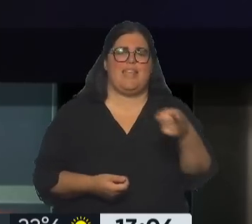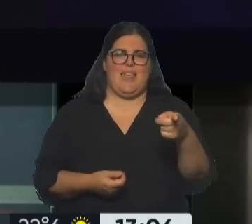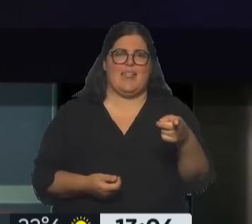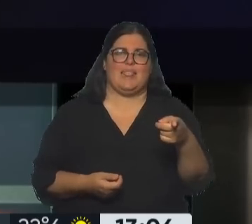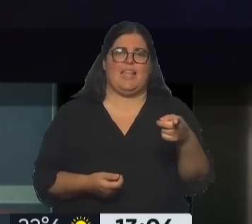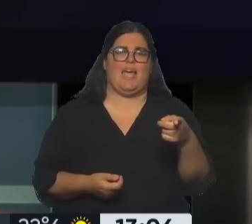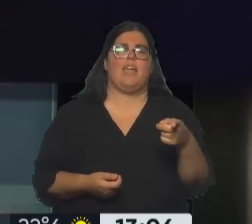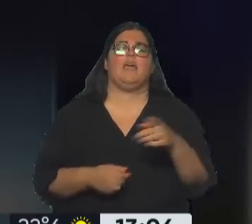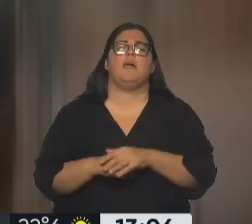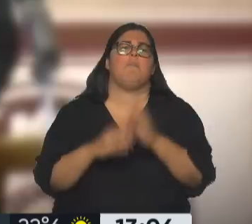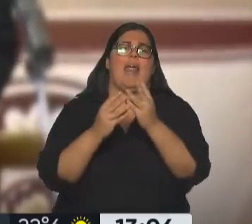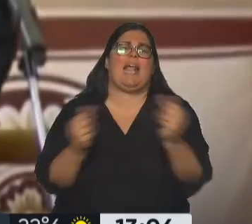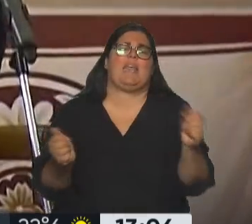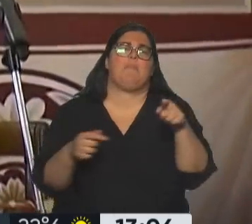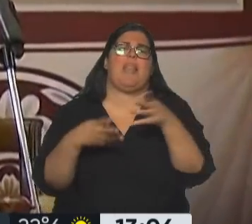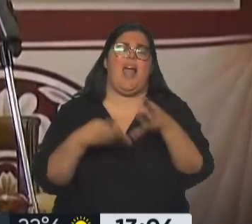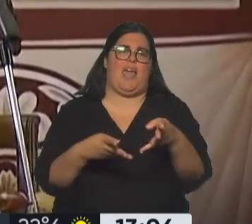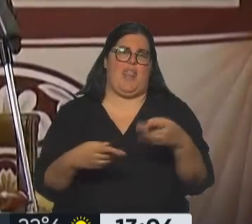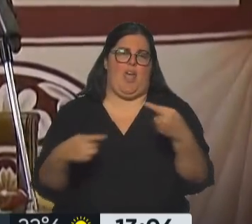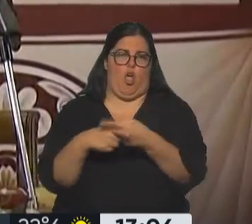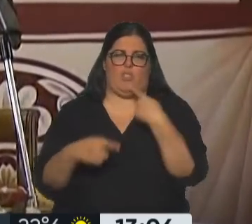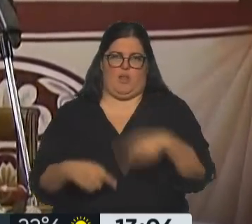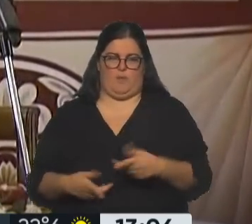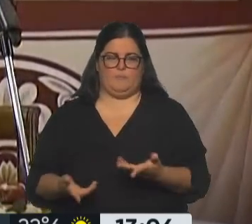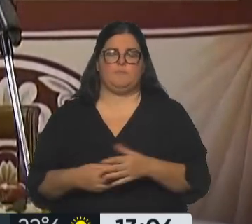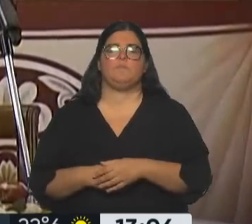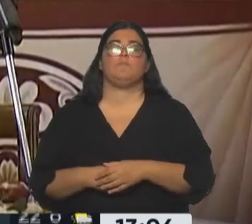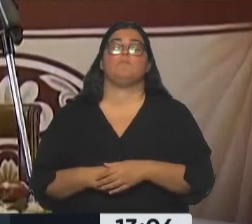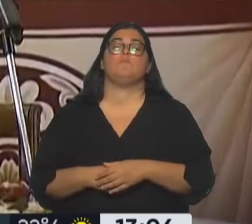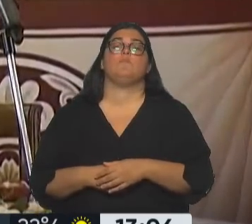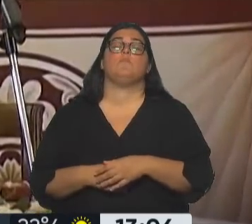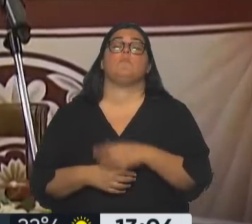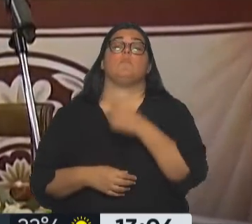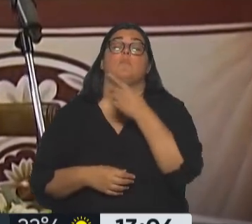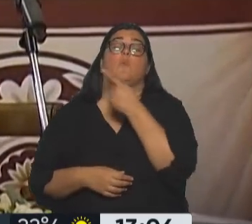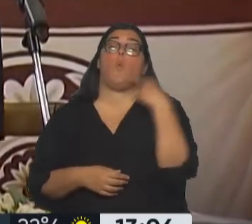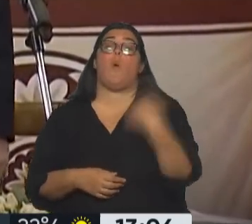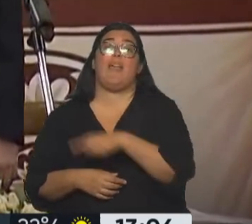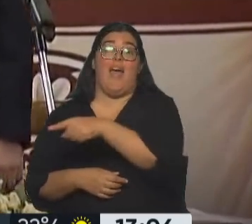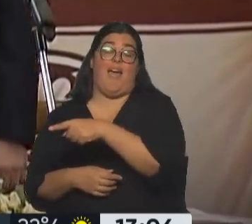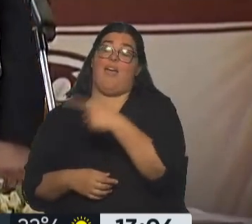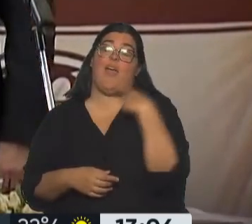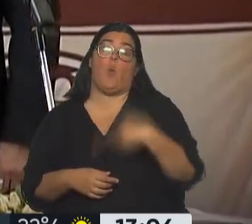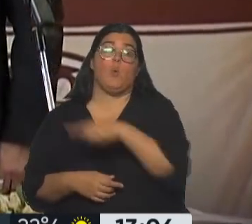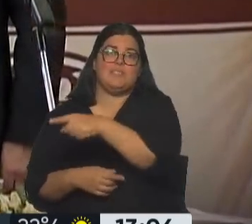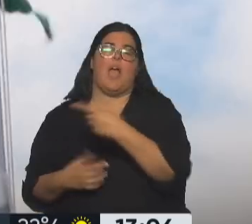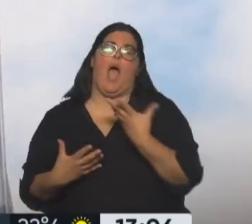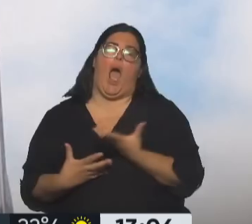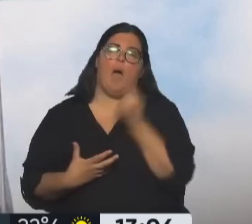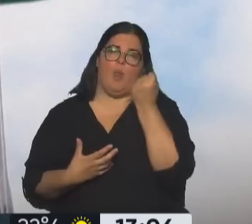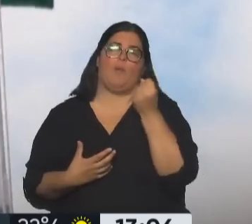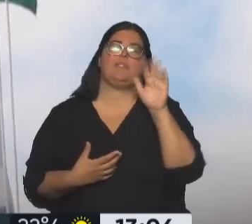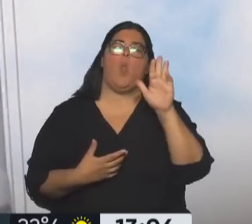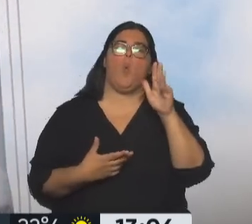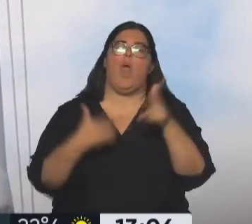Russia's war of choice. Y fueron recibidas con gran beneplácito por Moscú, que aprovechó el contexto generado por Lula para iniciar